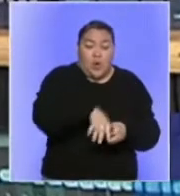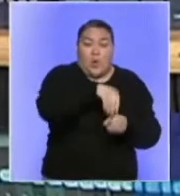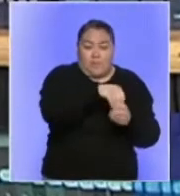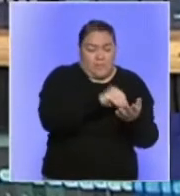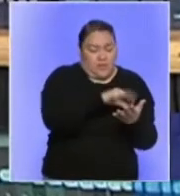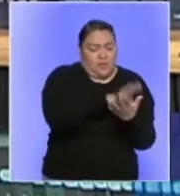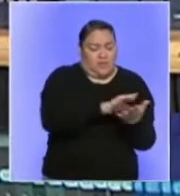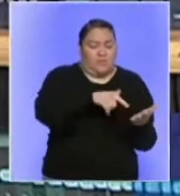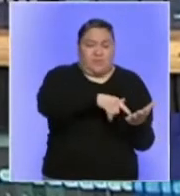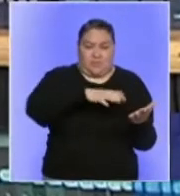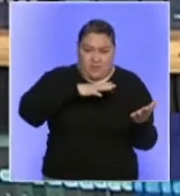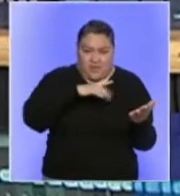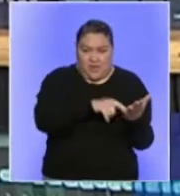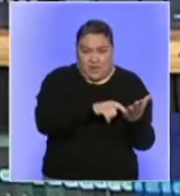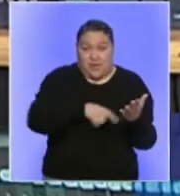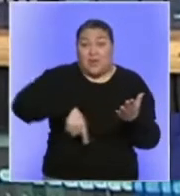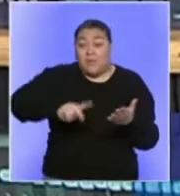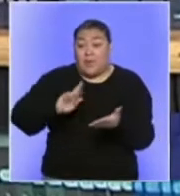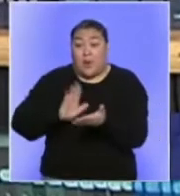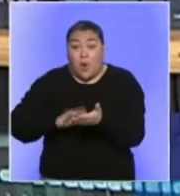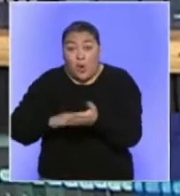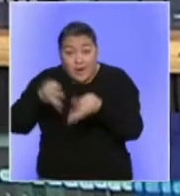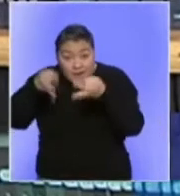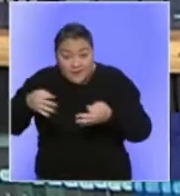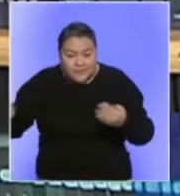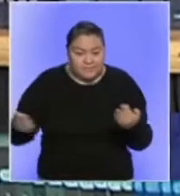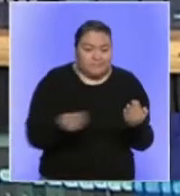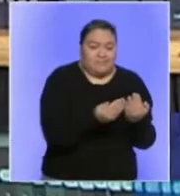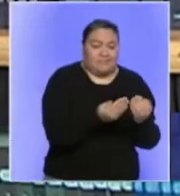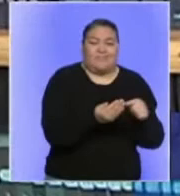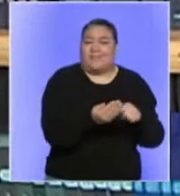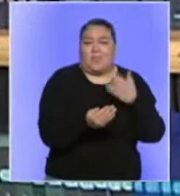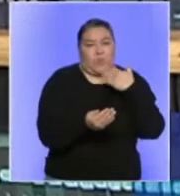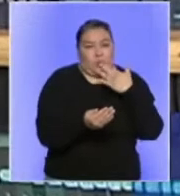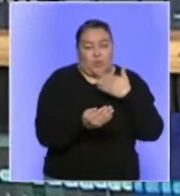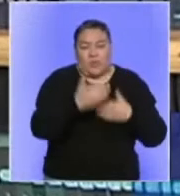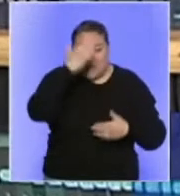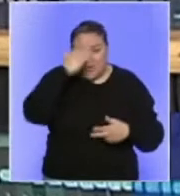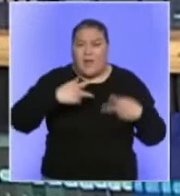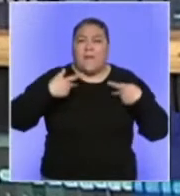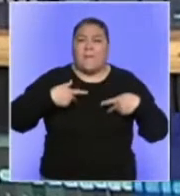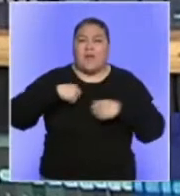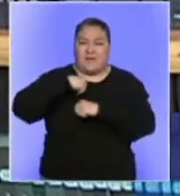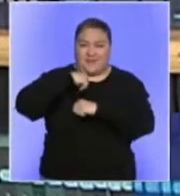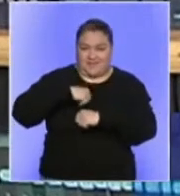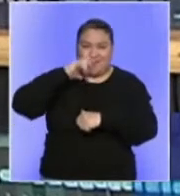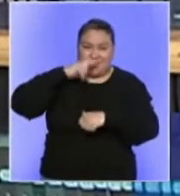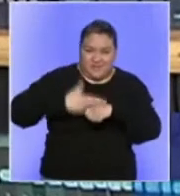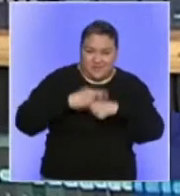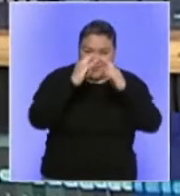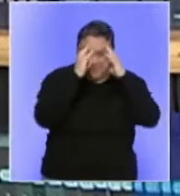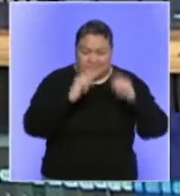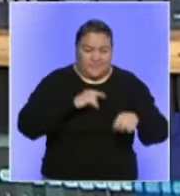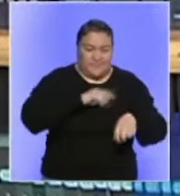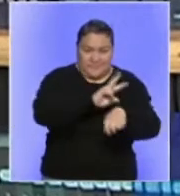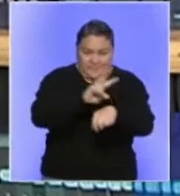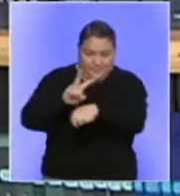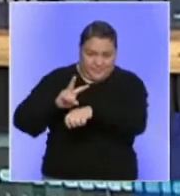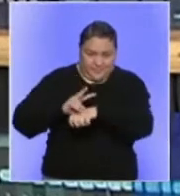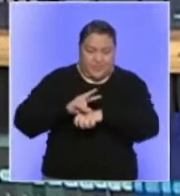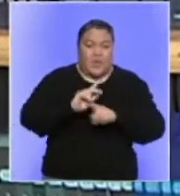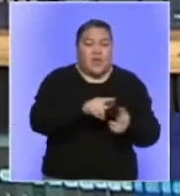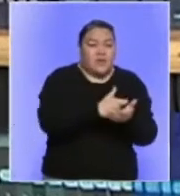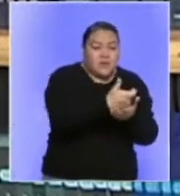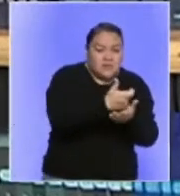pero no comprobada como pago para los representantes generales y de casilla y no porque diversos representantes no hubieran ejercido